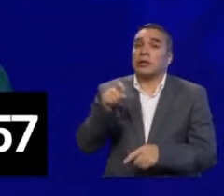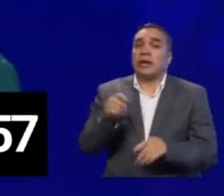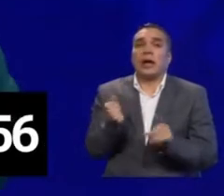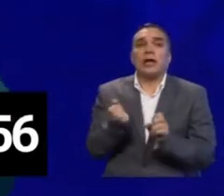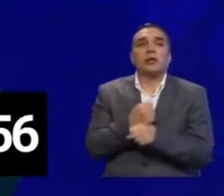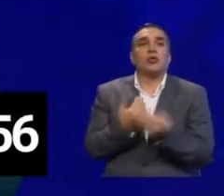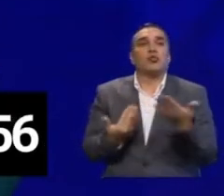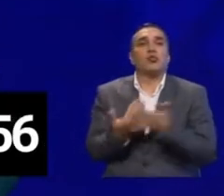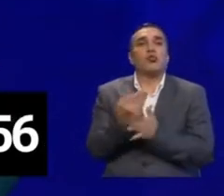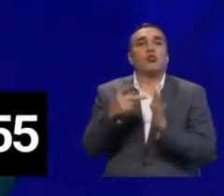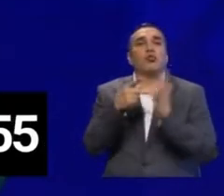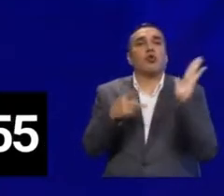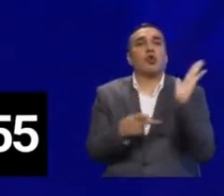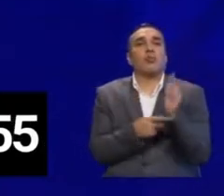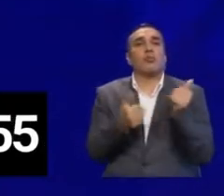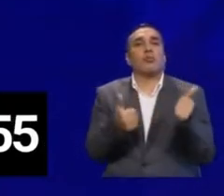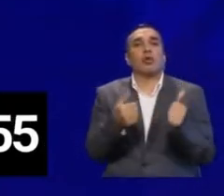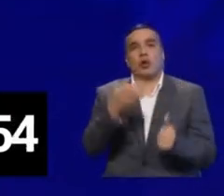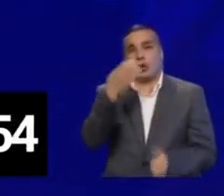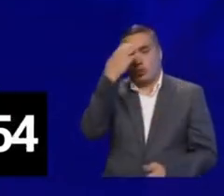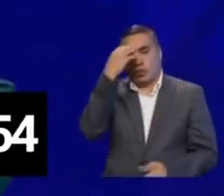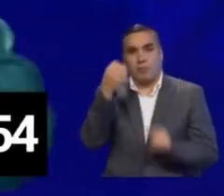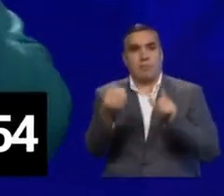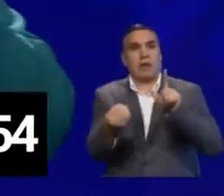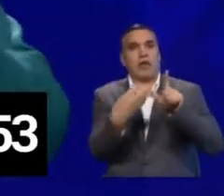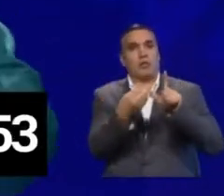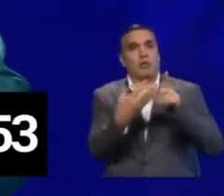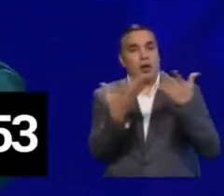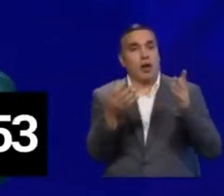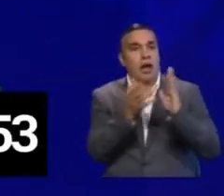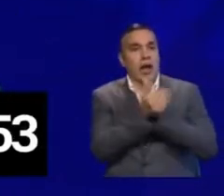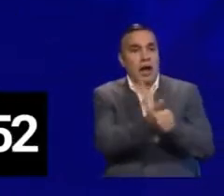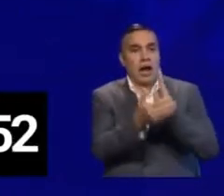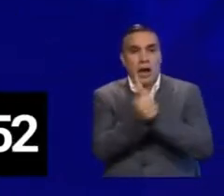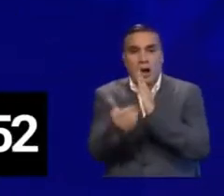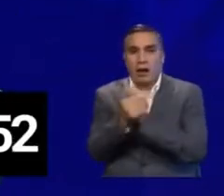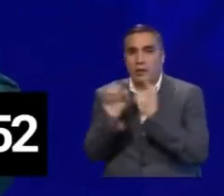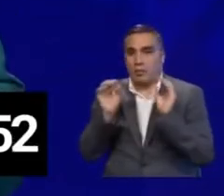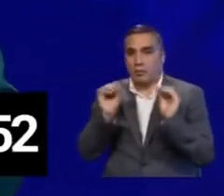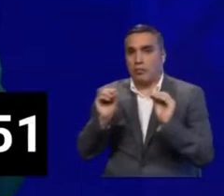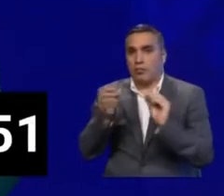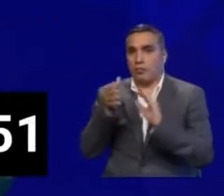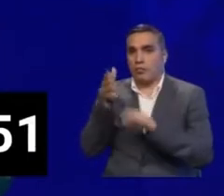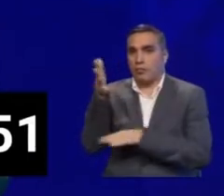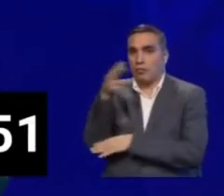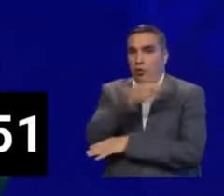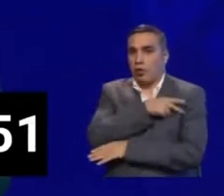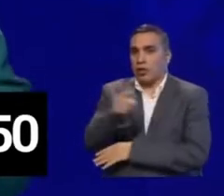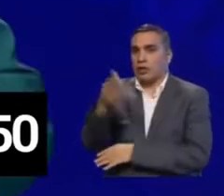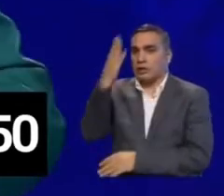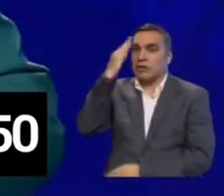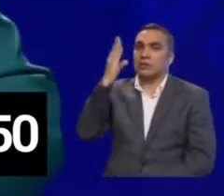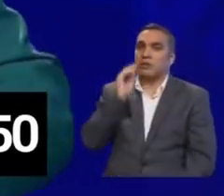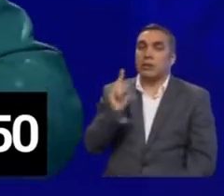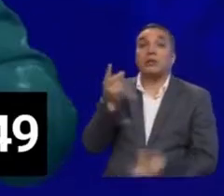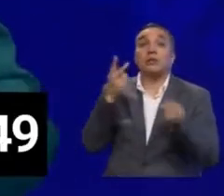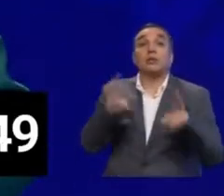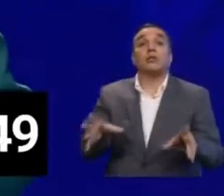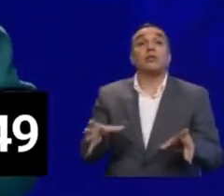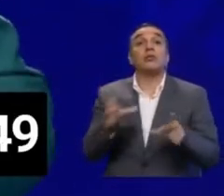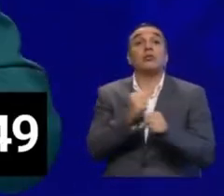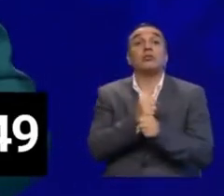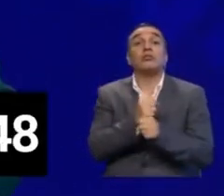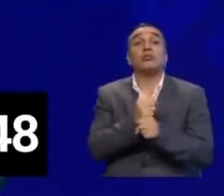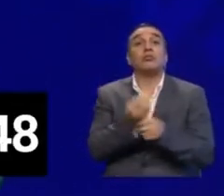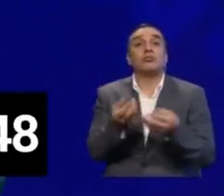buen programa de educación virtual, capacitar a nuestros docentes y también tenemos que recuperar la